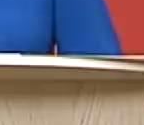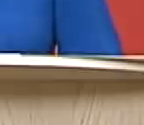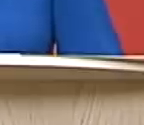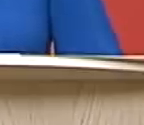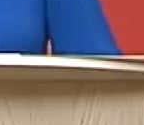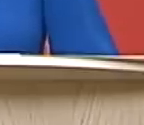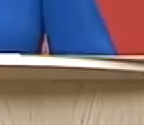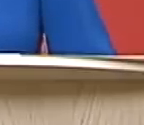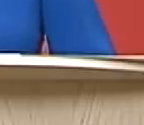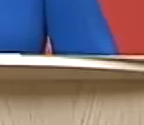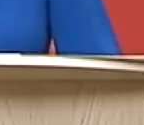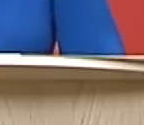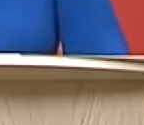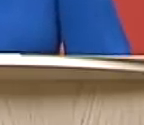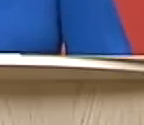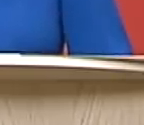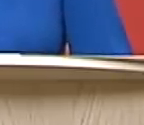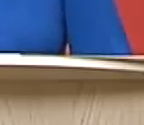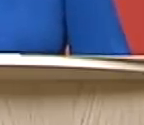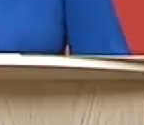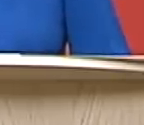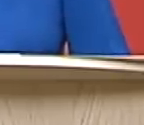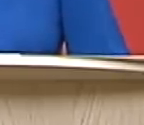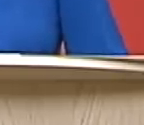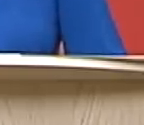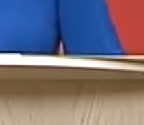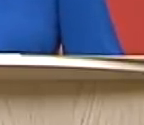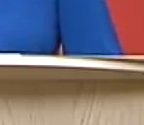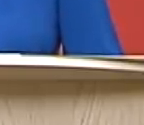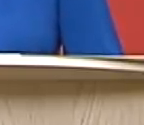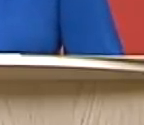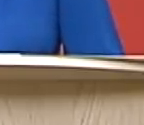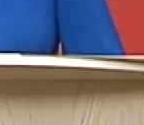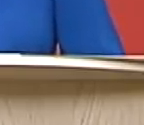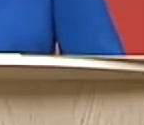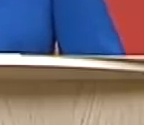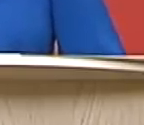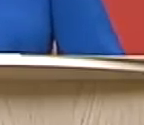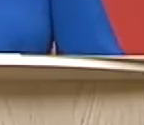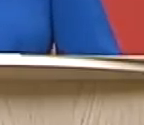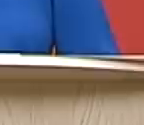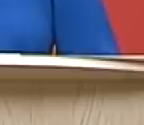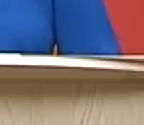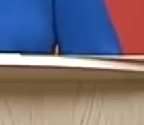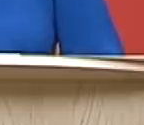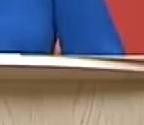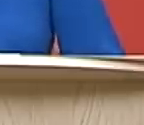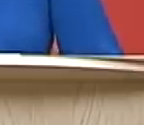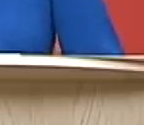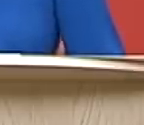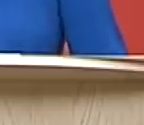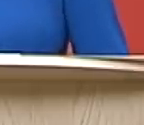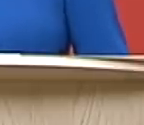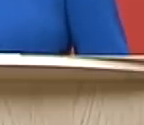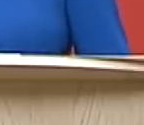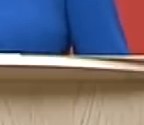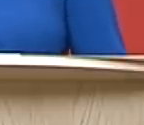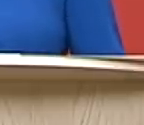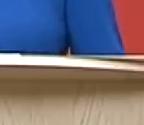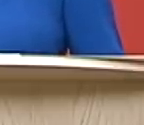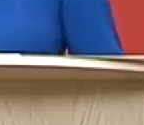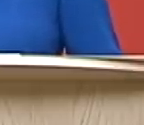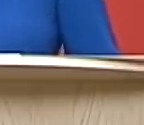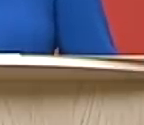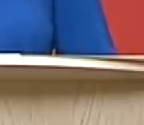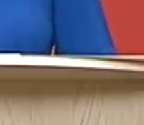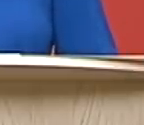tuvo contacto con un paciente del COVID-19, ya un caso positivo de una viajera de Cúcuta.